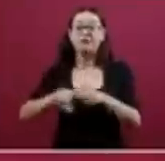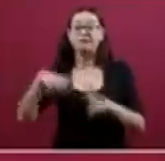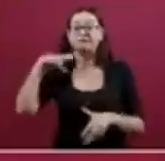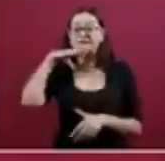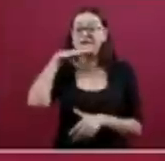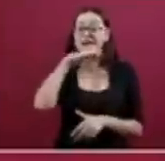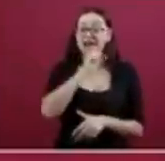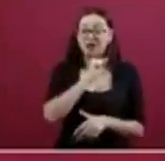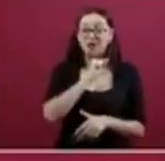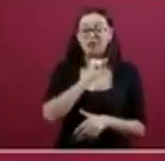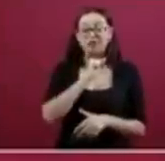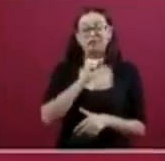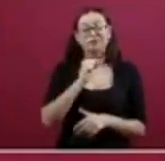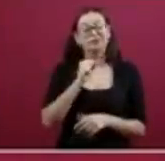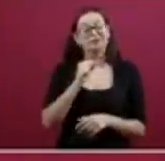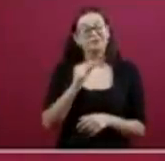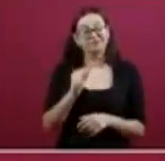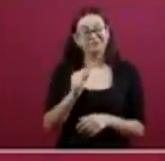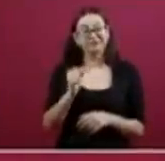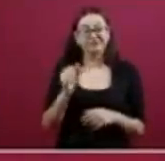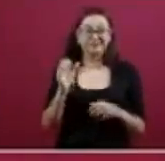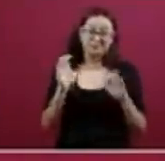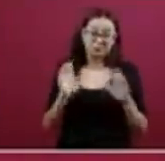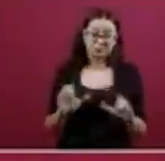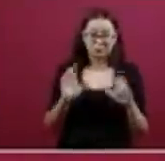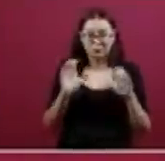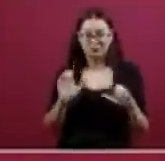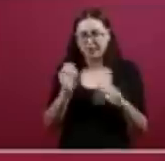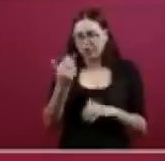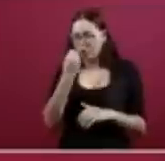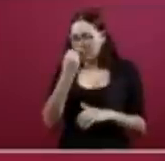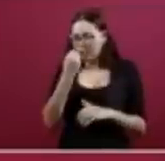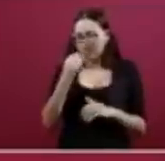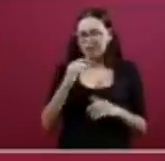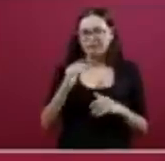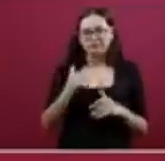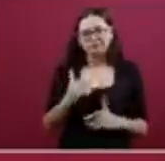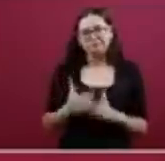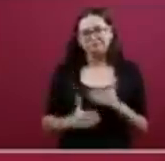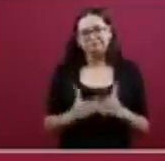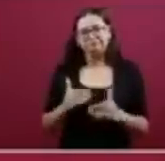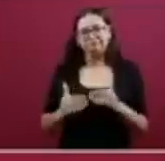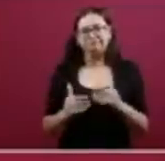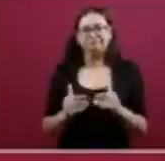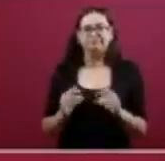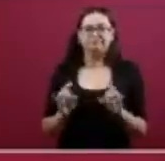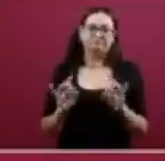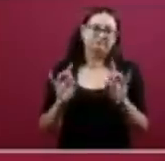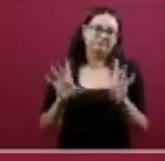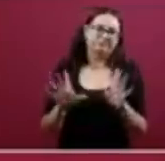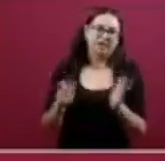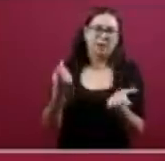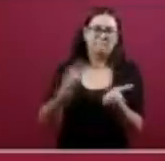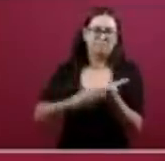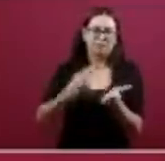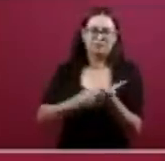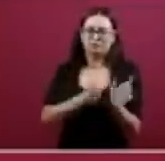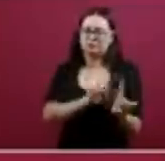siempre pues hay que actuar con precaución, sobre todo si se trata de mariscos y